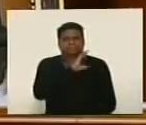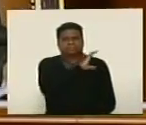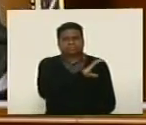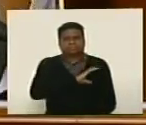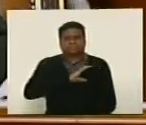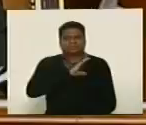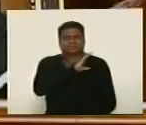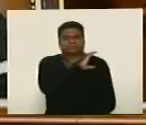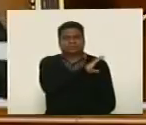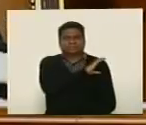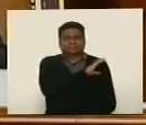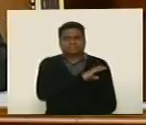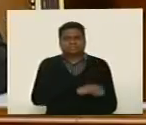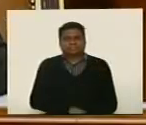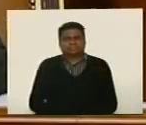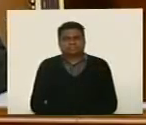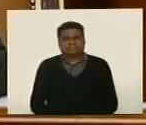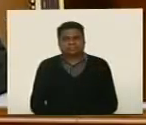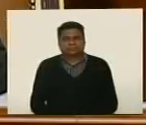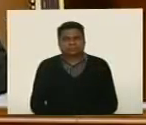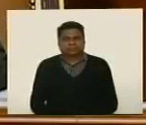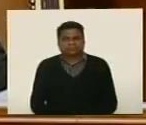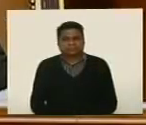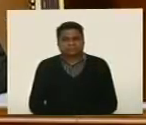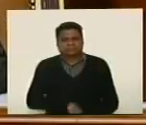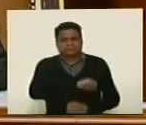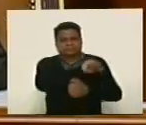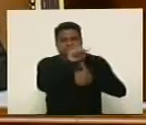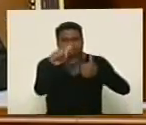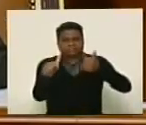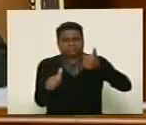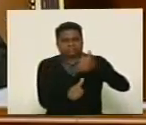Elvis Amoroso, segundo vicepresidente